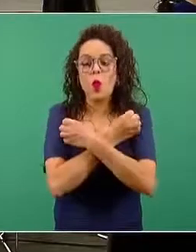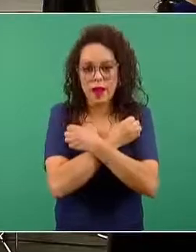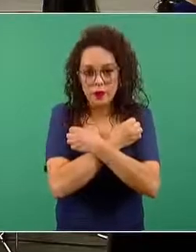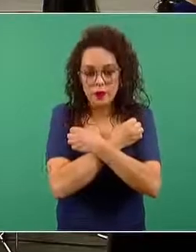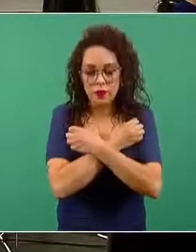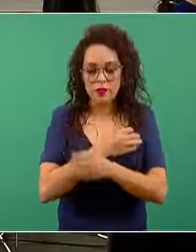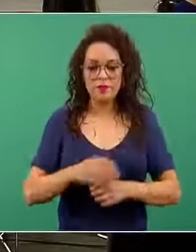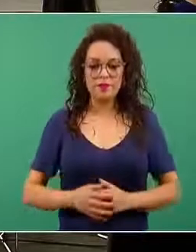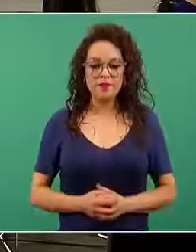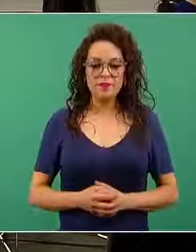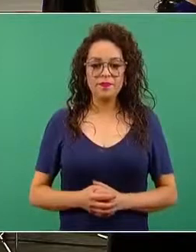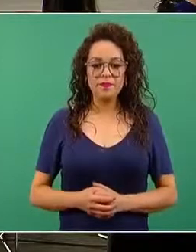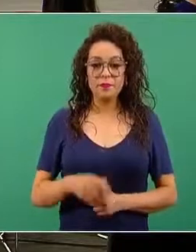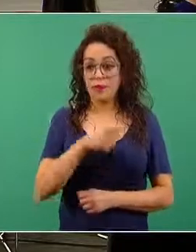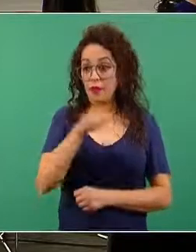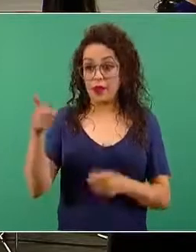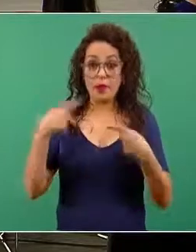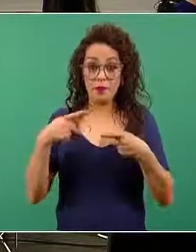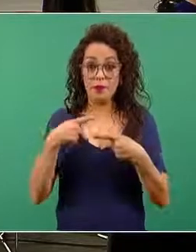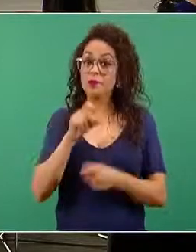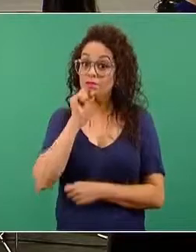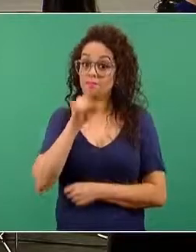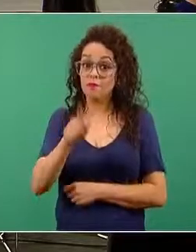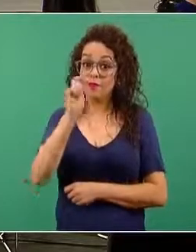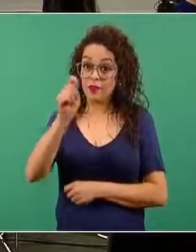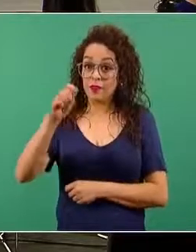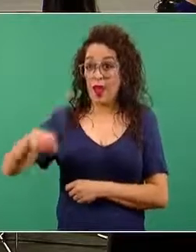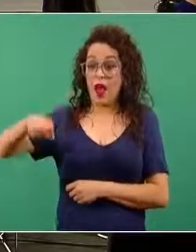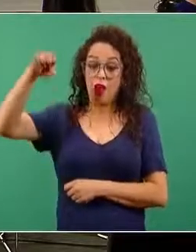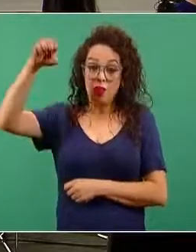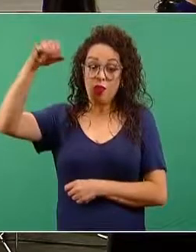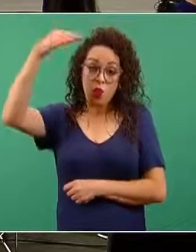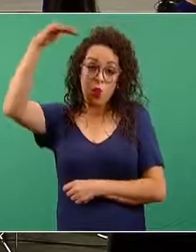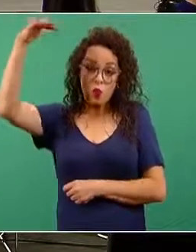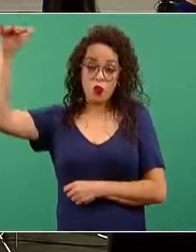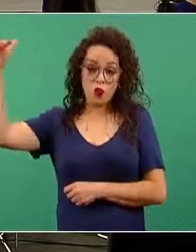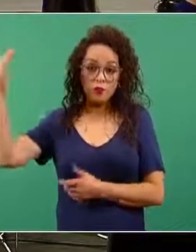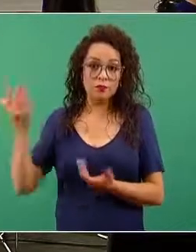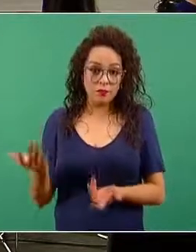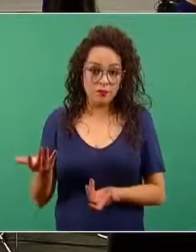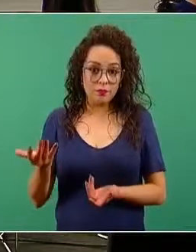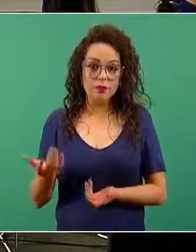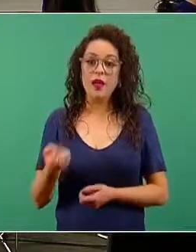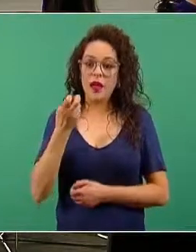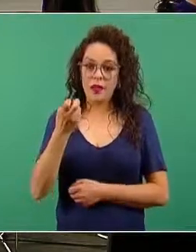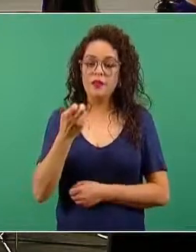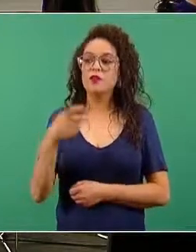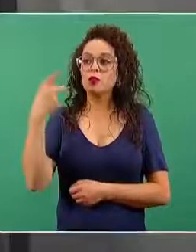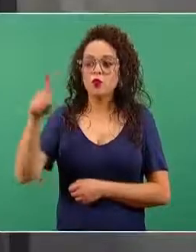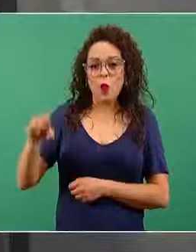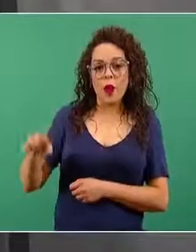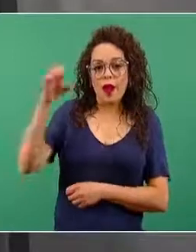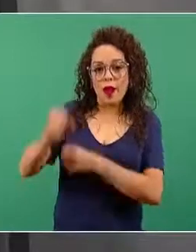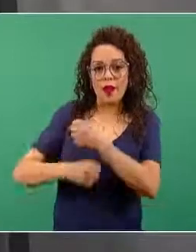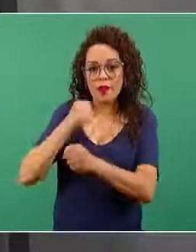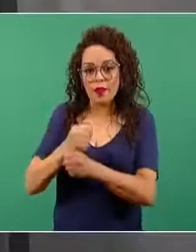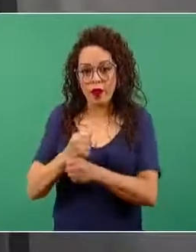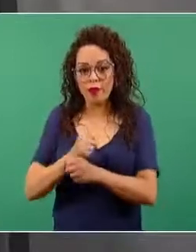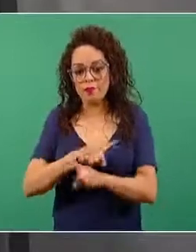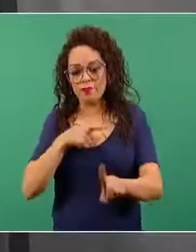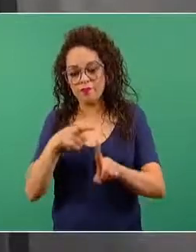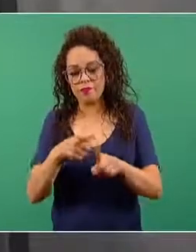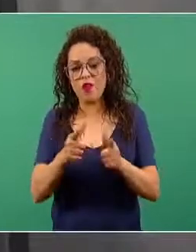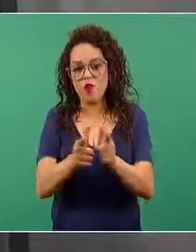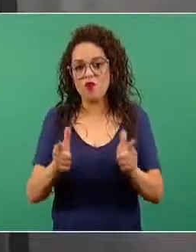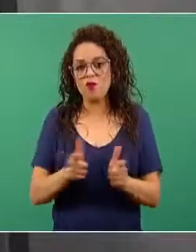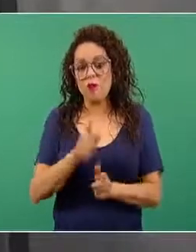de vista, son personas adultas mayores y también quedan cubiertas por su condición de edad en los grupos de alta